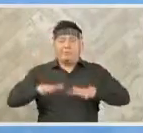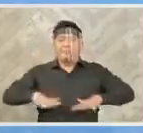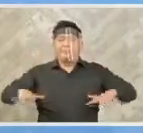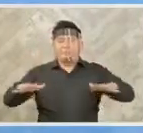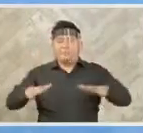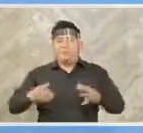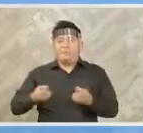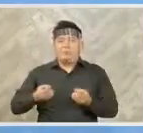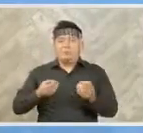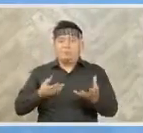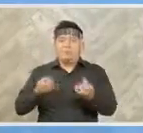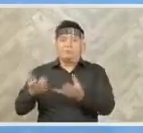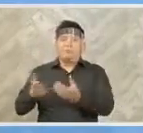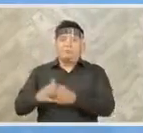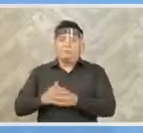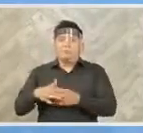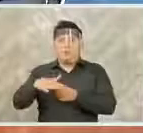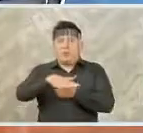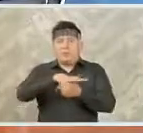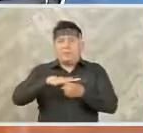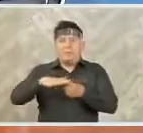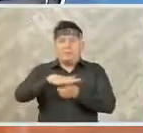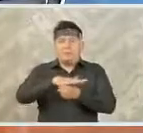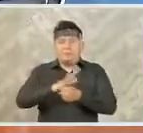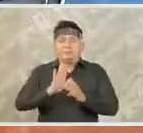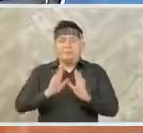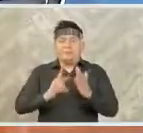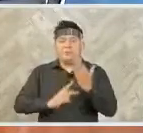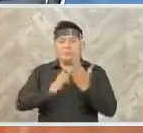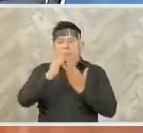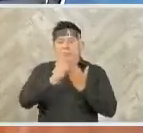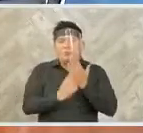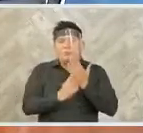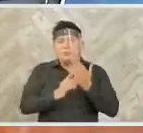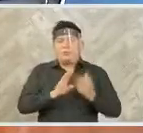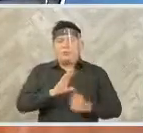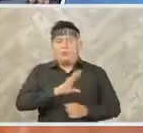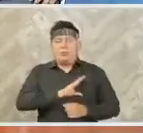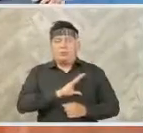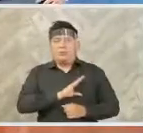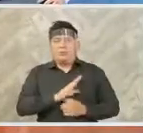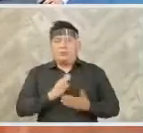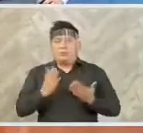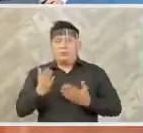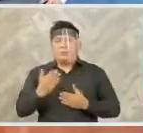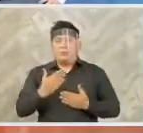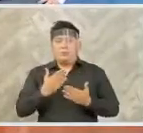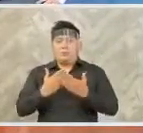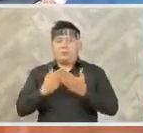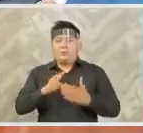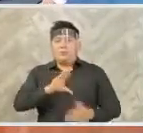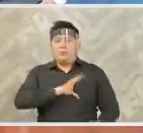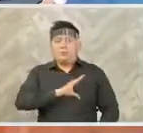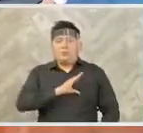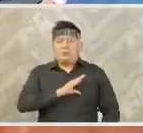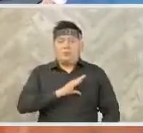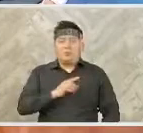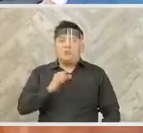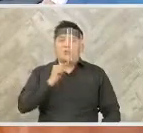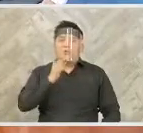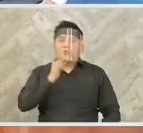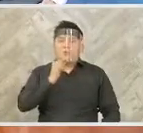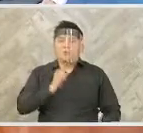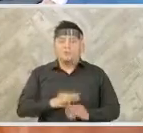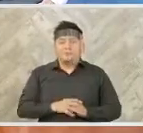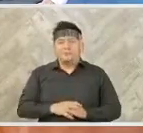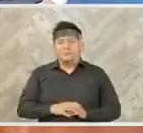de abastecimiento en nuestros barrios. Ese es uno de los proyectos bandera de esta alcaldía y del señor alcalde Jairo Llanes. Que yo quiero